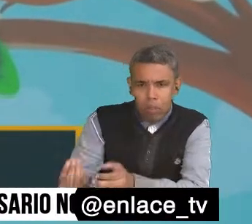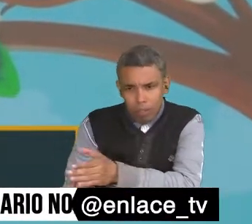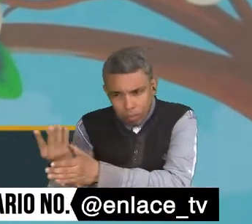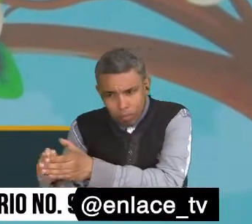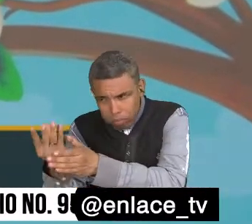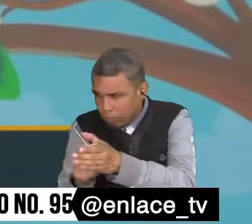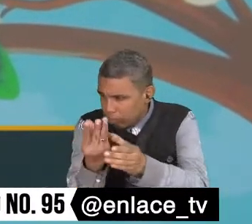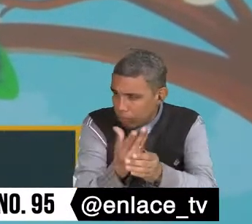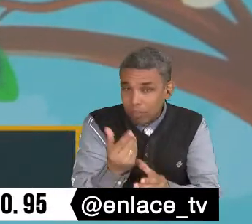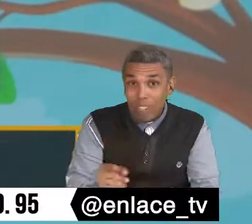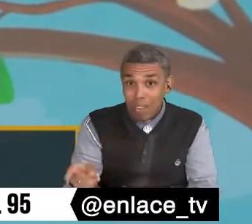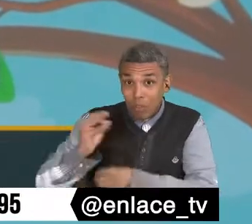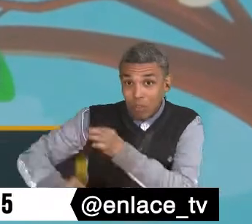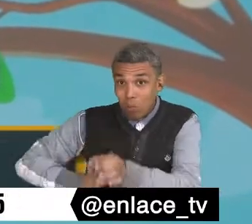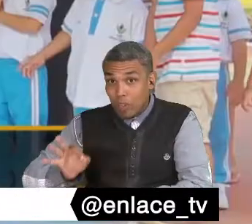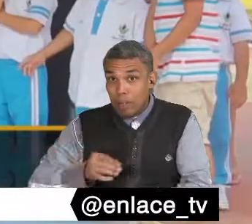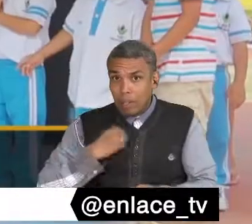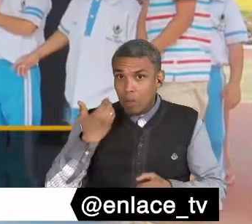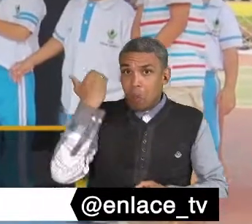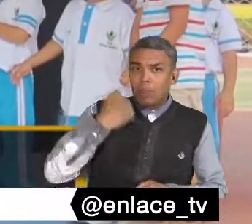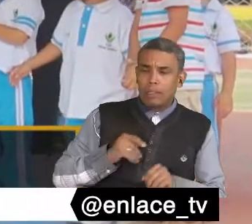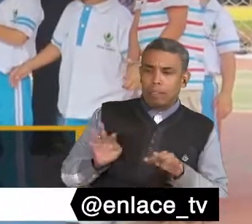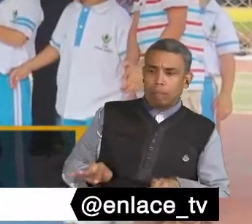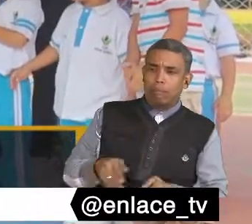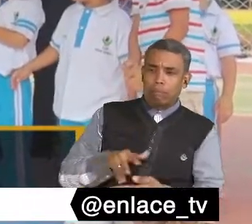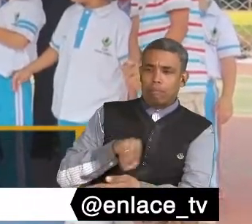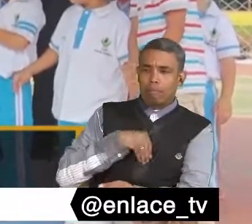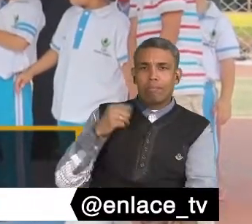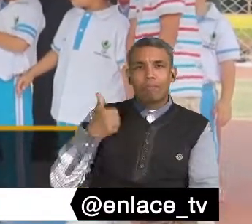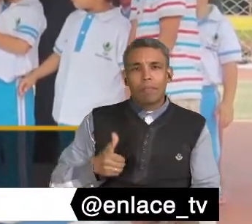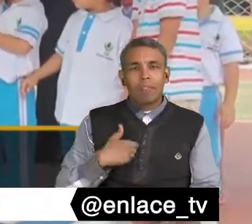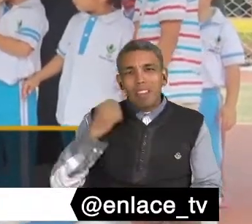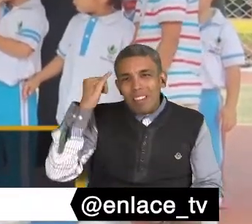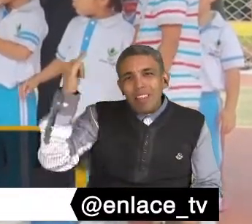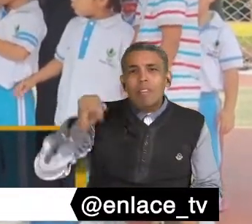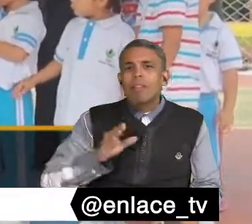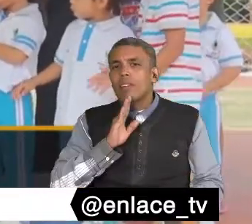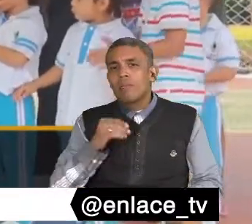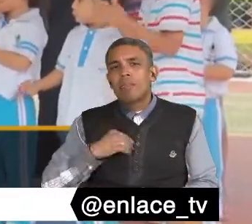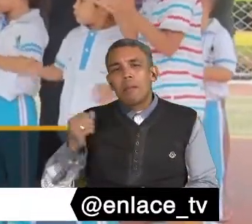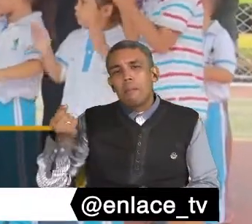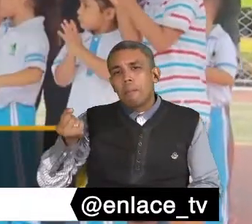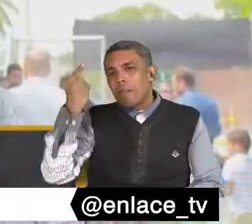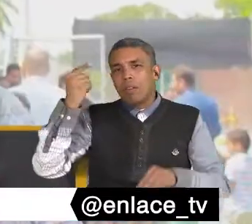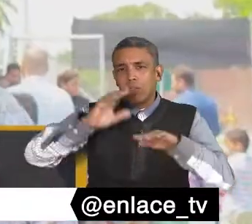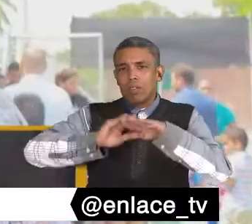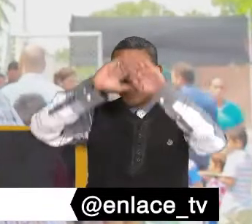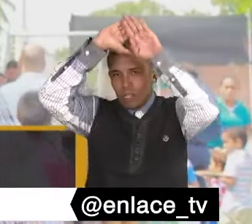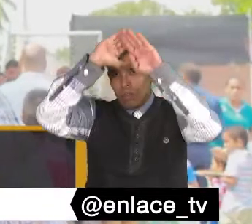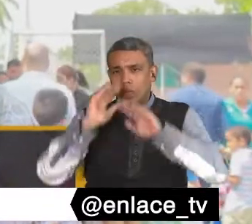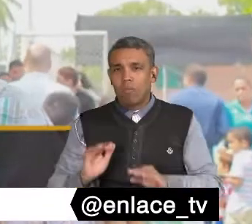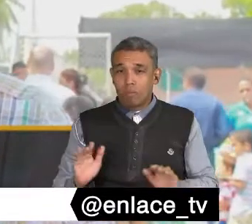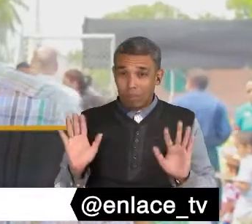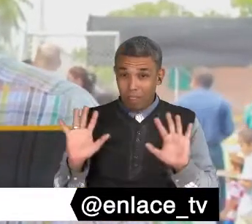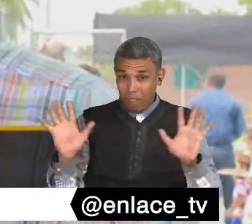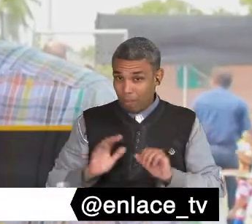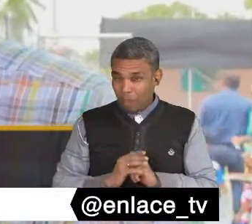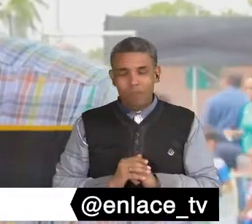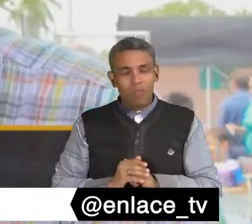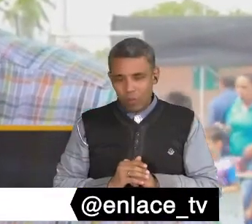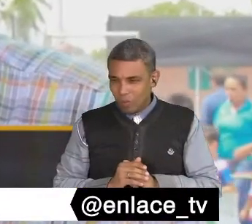iniciativa está dirigida inicialmente para la vereda Pueblo Regao, pero llegará a 30 más de esta zona rural. Pues ese es un trabajo